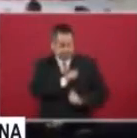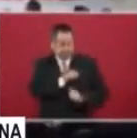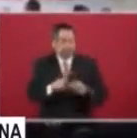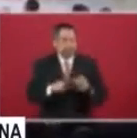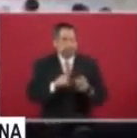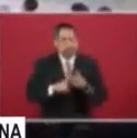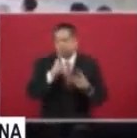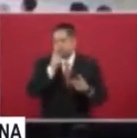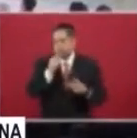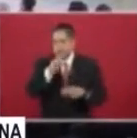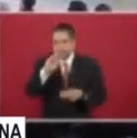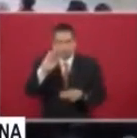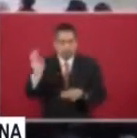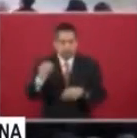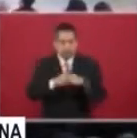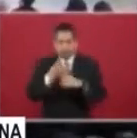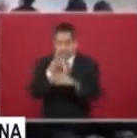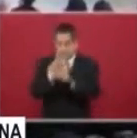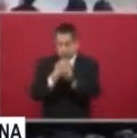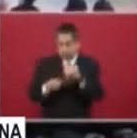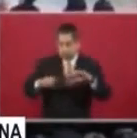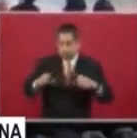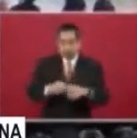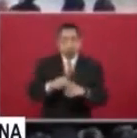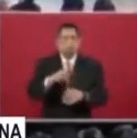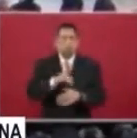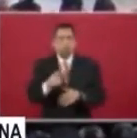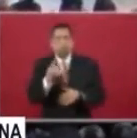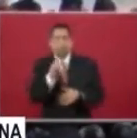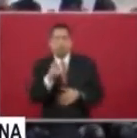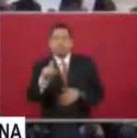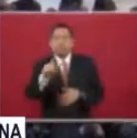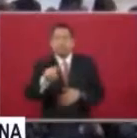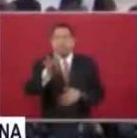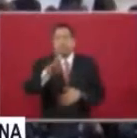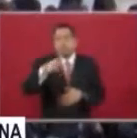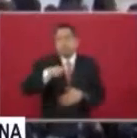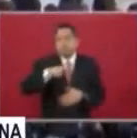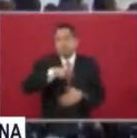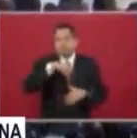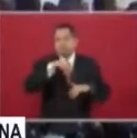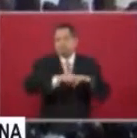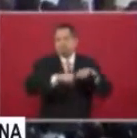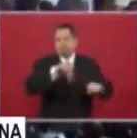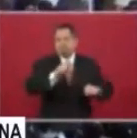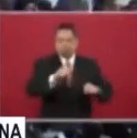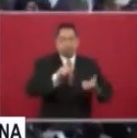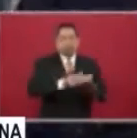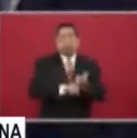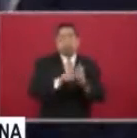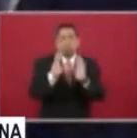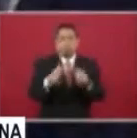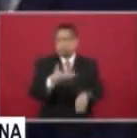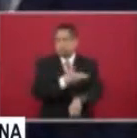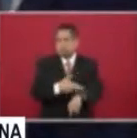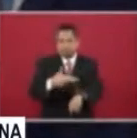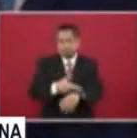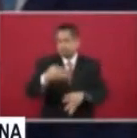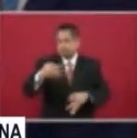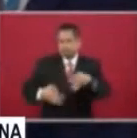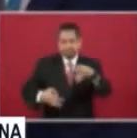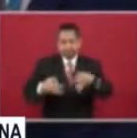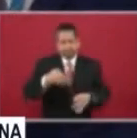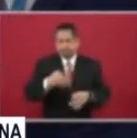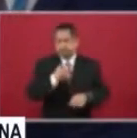p hoy en la mañana mencionaba el general secretario eh Sandoval que